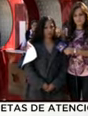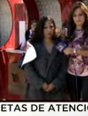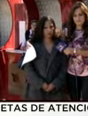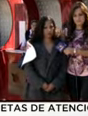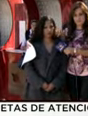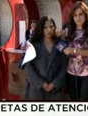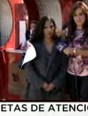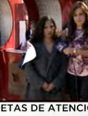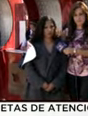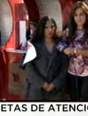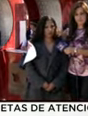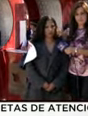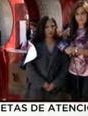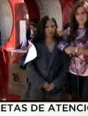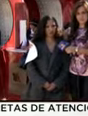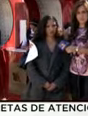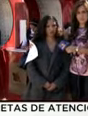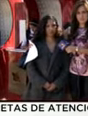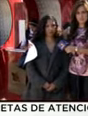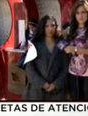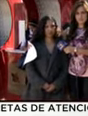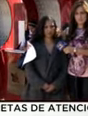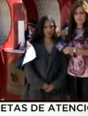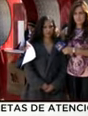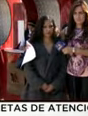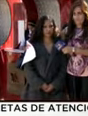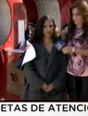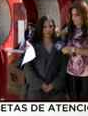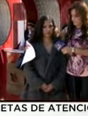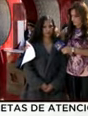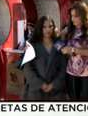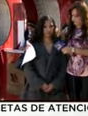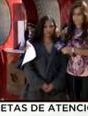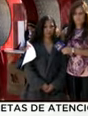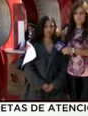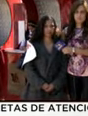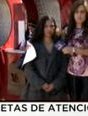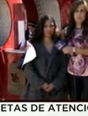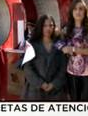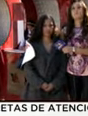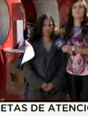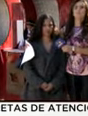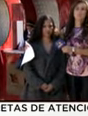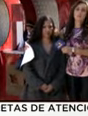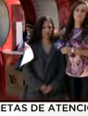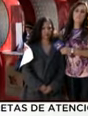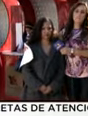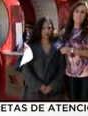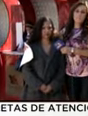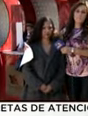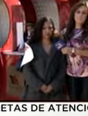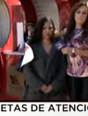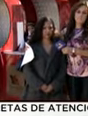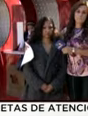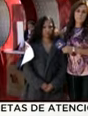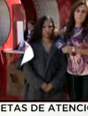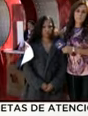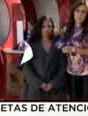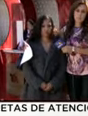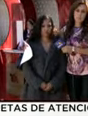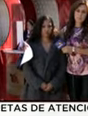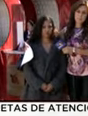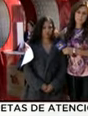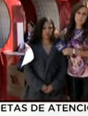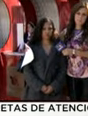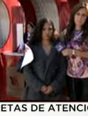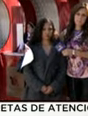decente. Ah, no. Son muy pocos, no, esos no le echan la mano. Pero bueno, Samia, señor. Por favor, ¿no? Claro que sí, porque señor. Se lo movió. Y a ver